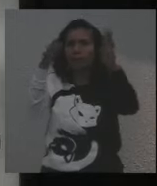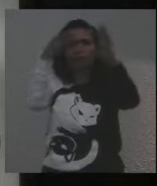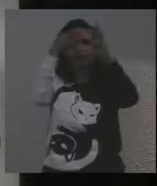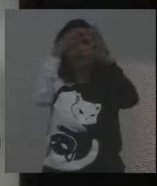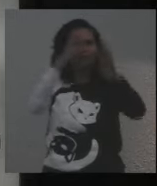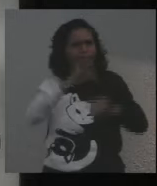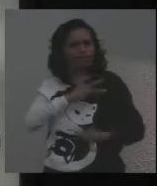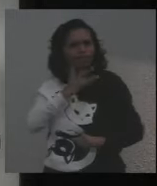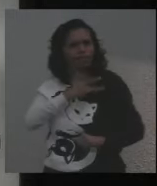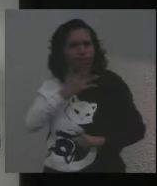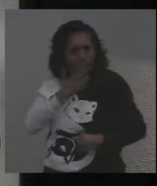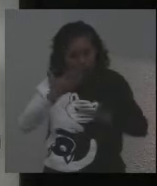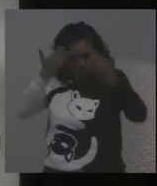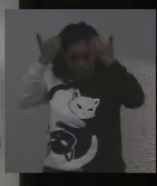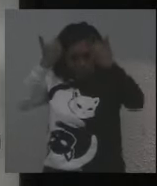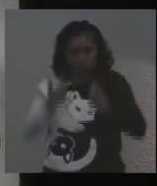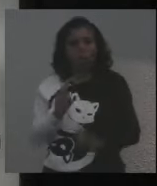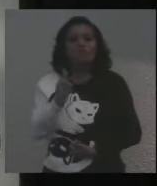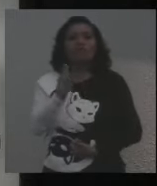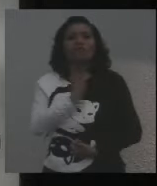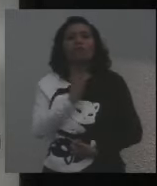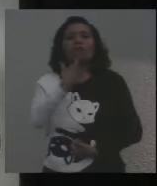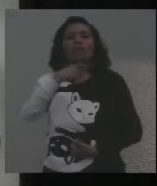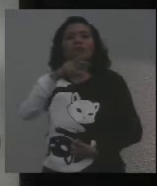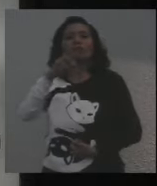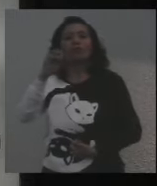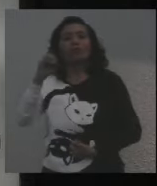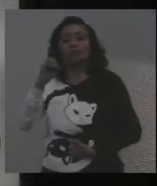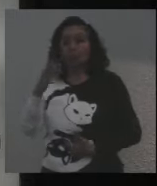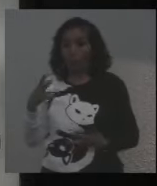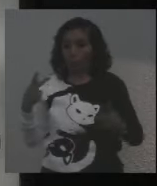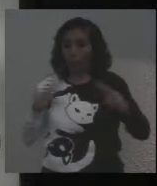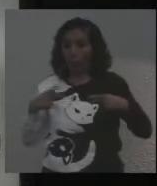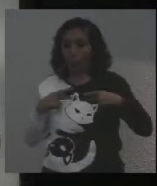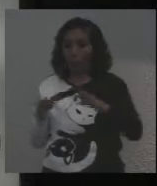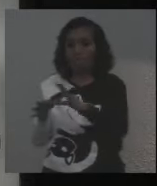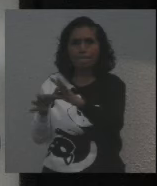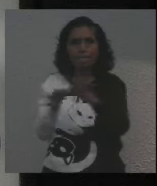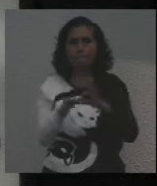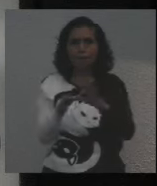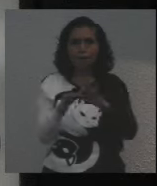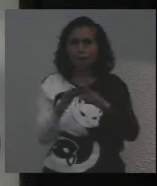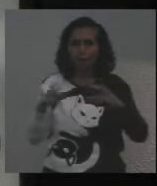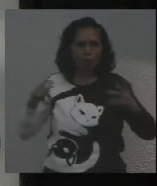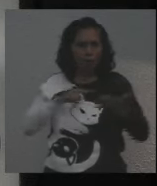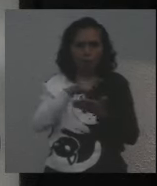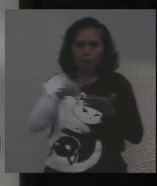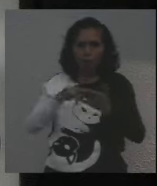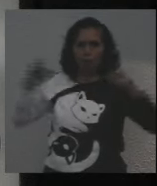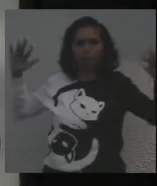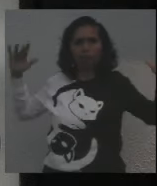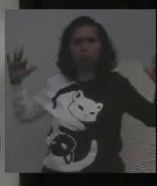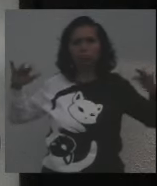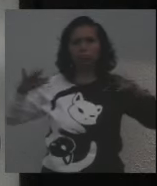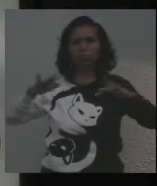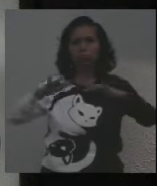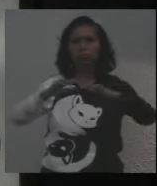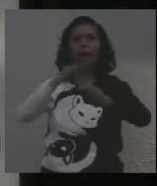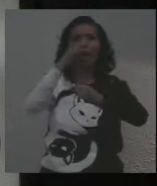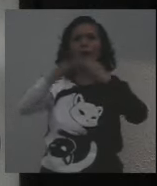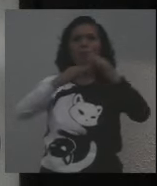sentimiento quintanarroense que uniera a las personas de diferentes lugares del país y del mundo